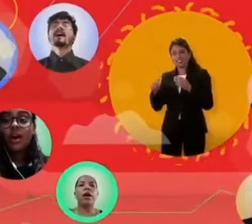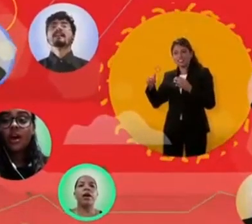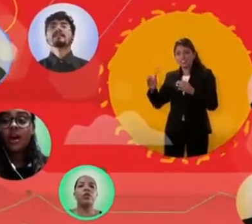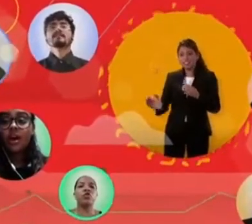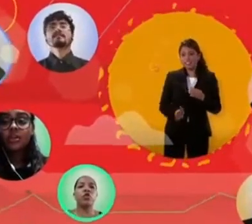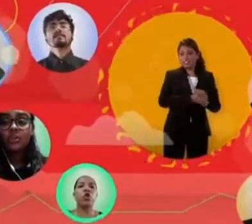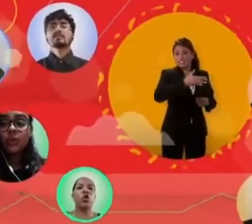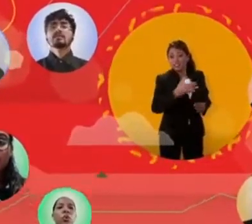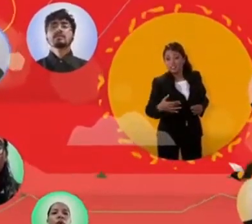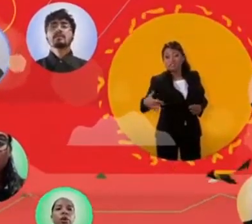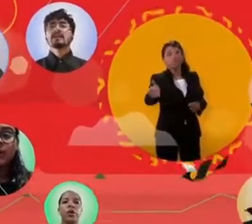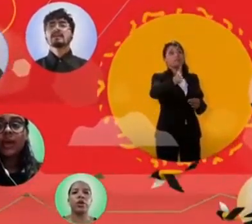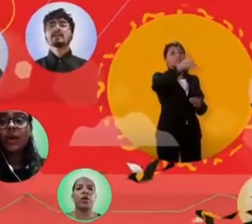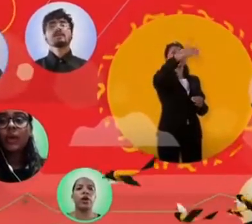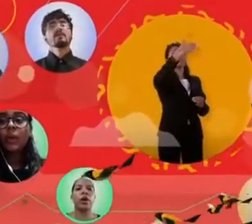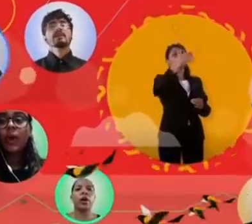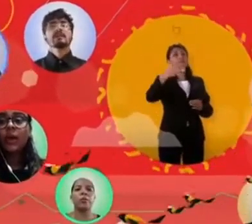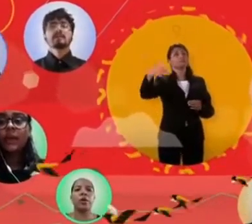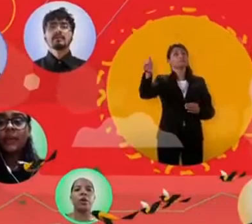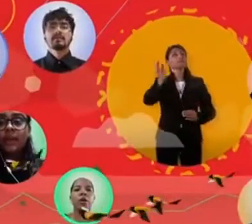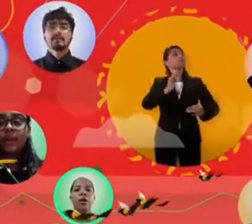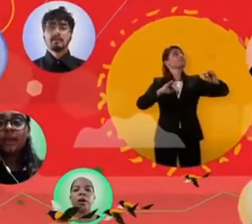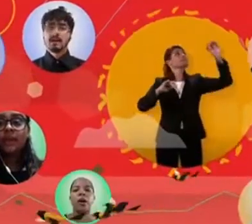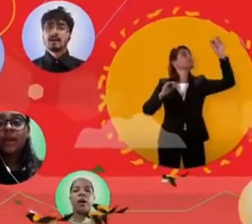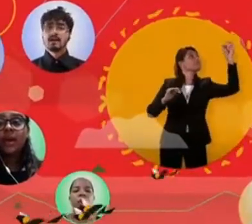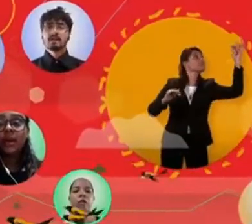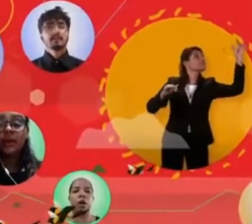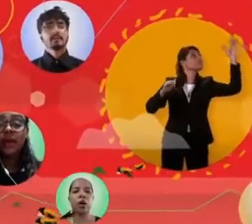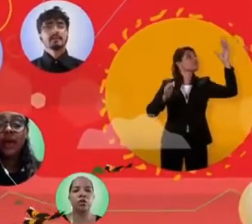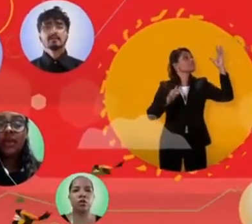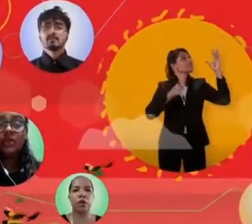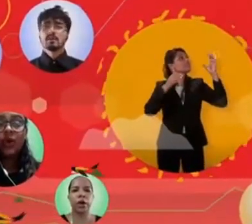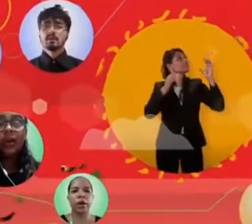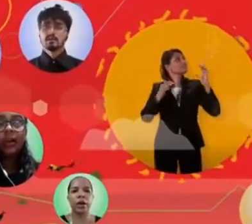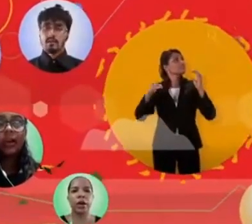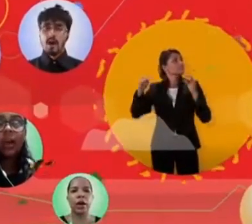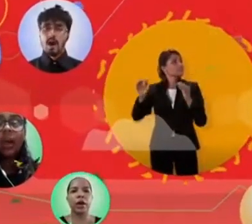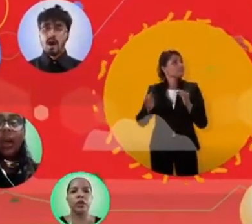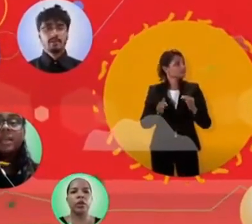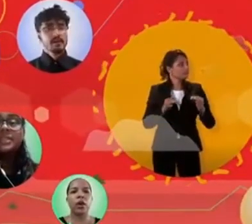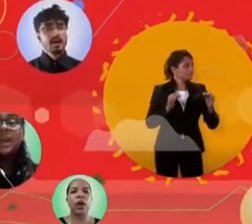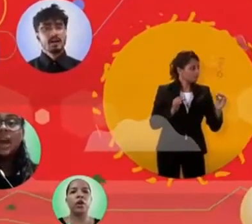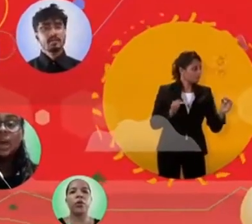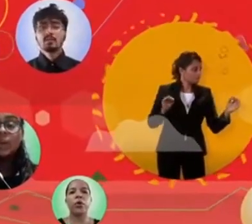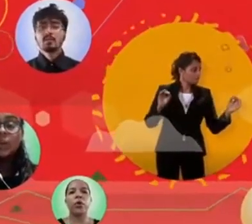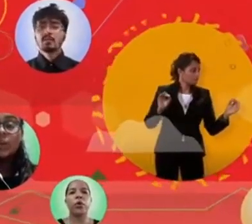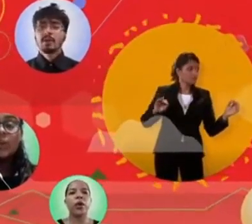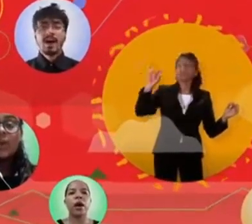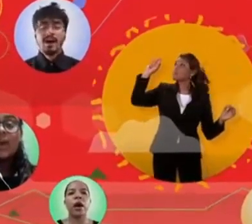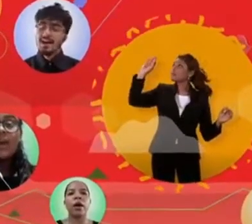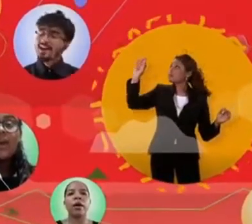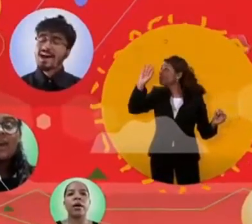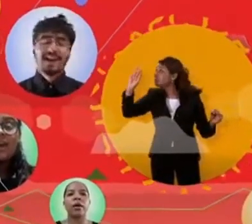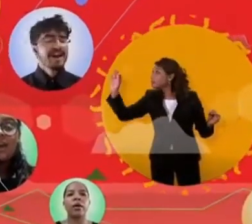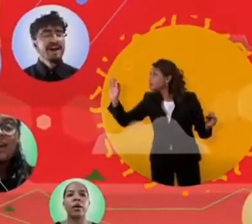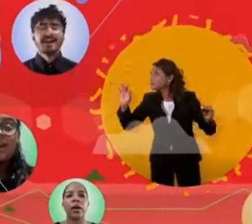en su pejillo y me caisí, tú ya le dices que se le trae la luna.